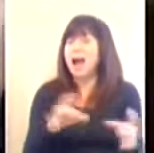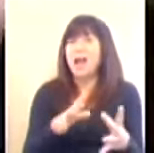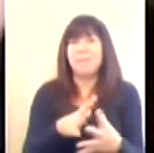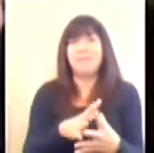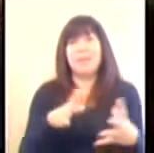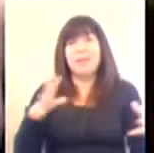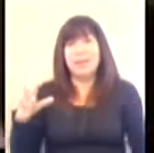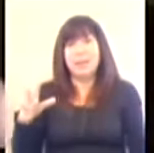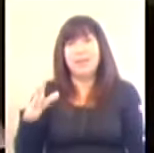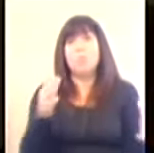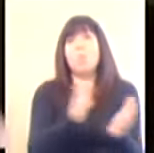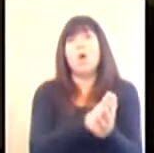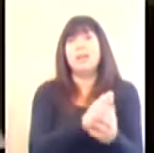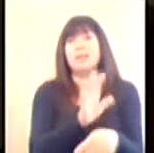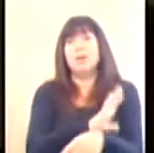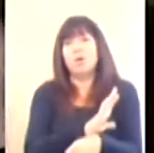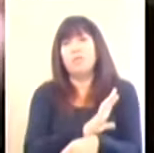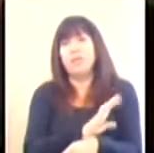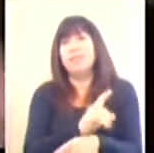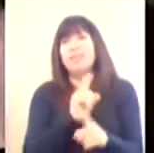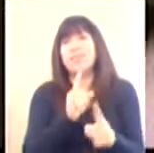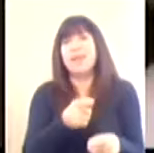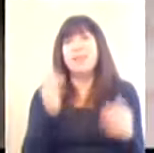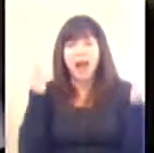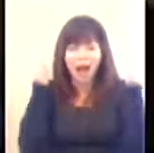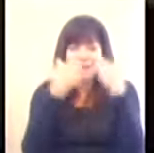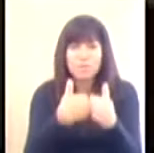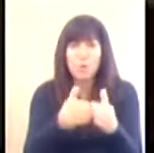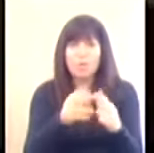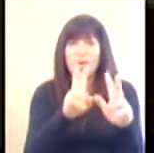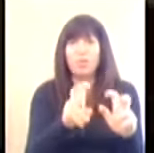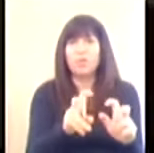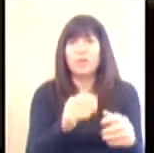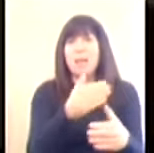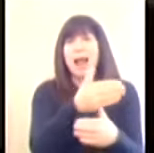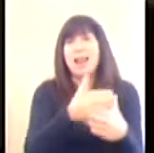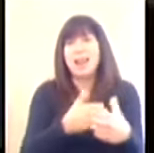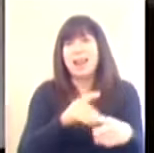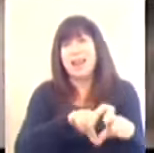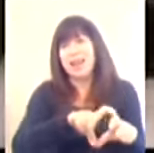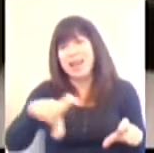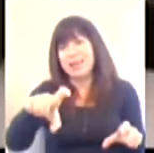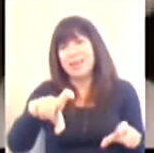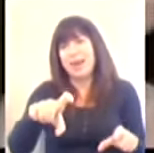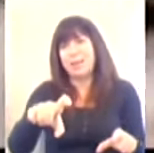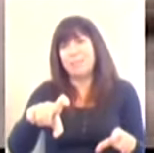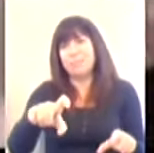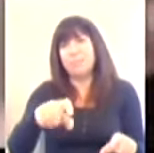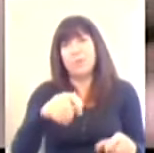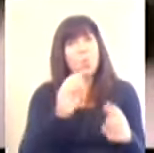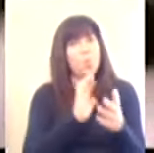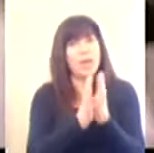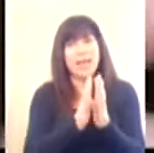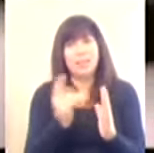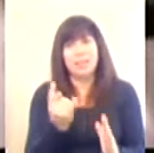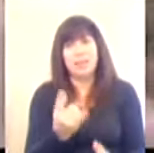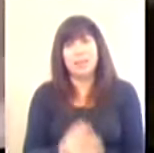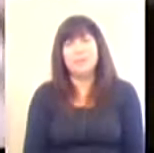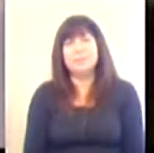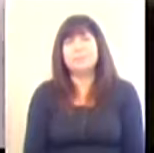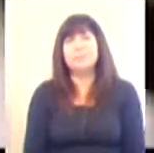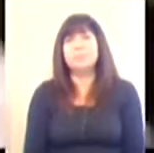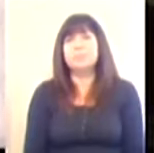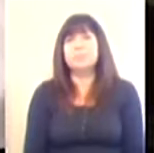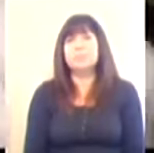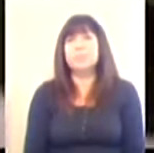COVID, tienen que ser abordado el tema de la leña. Si lo ignoramos, lamentablemente vamos a perpetuar los problemas. Y lamentablemente,